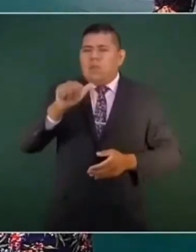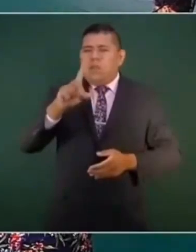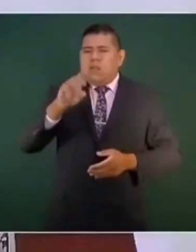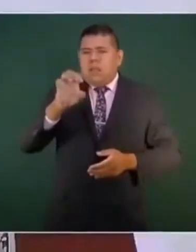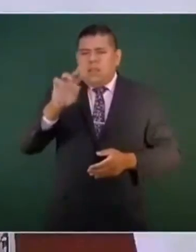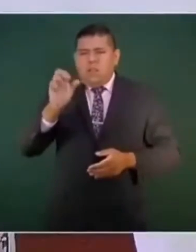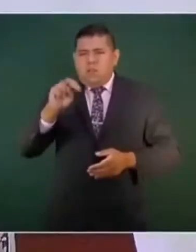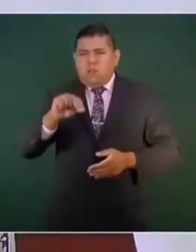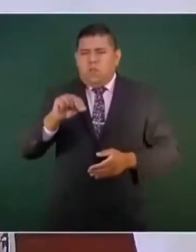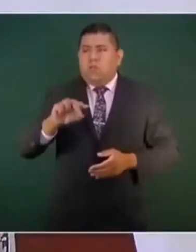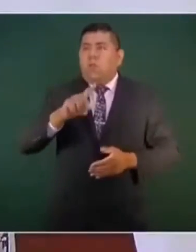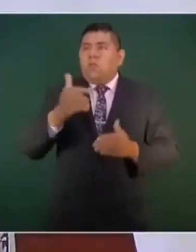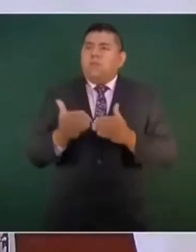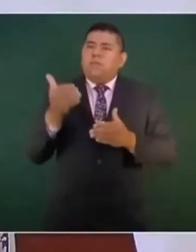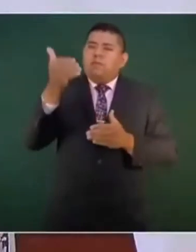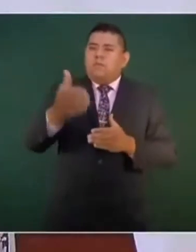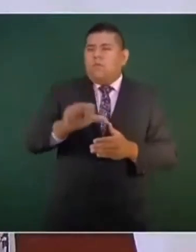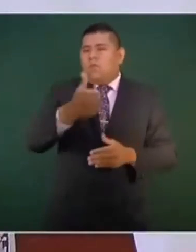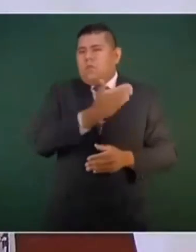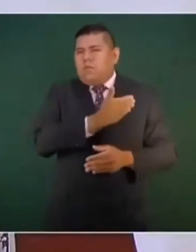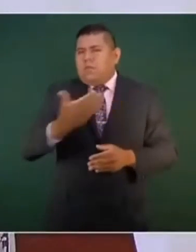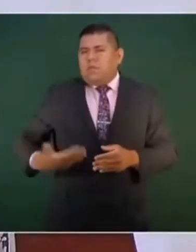El gobierno de Peña Nieto,